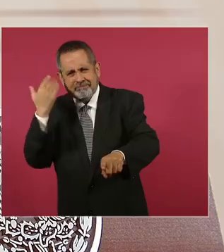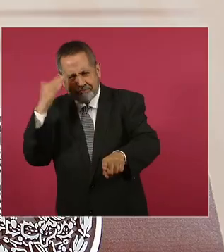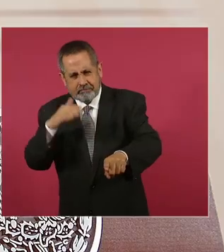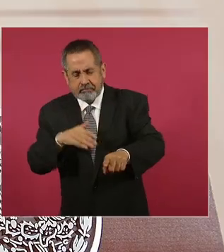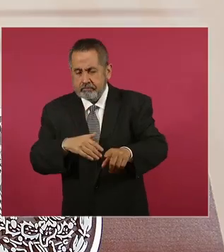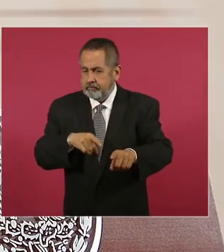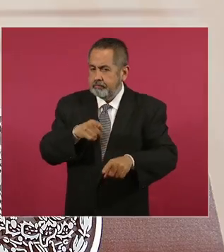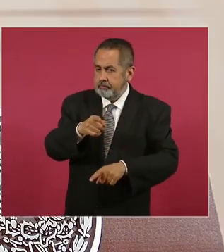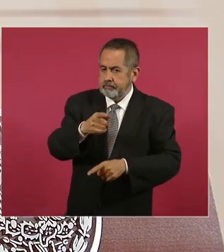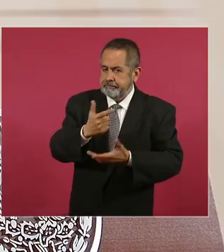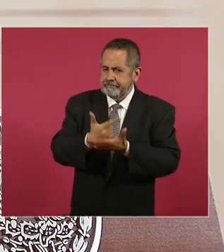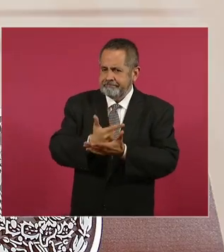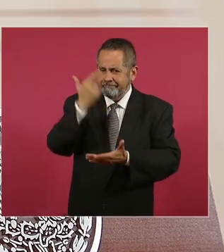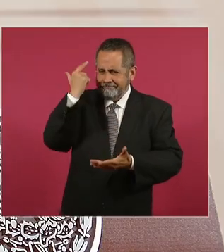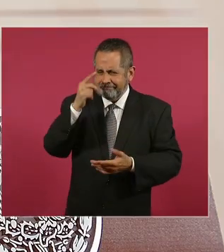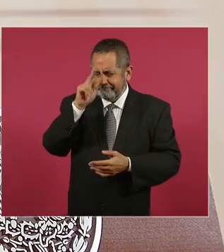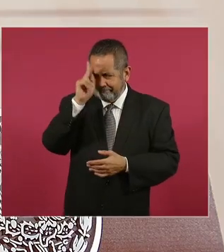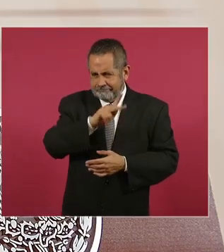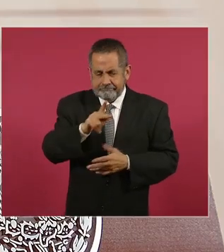gravísimo